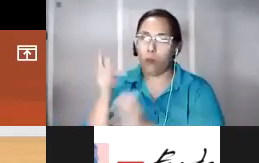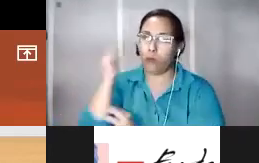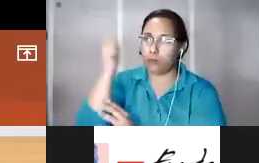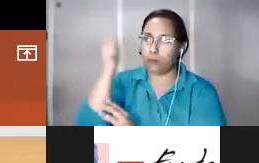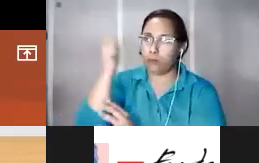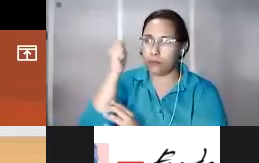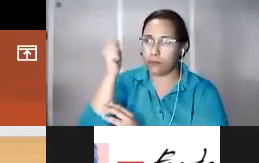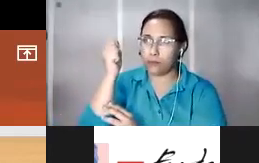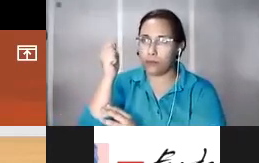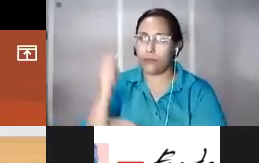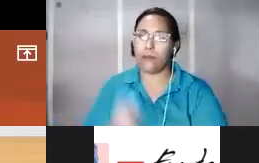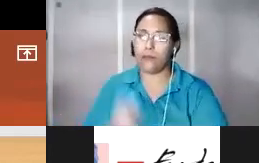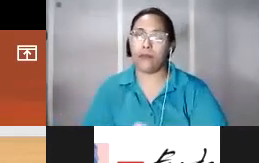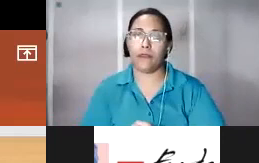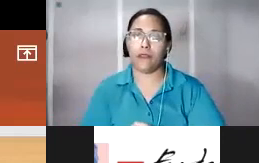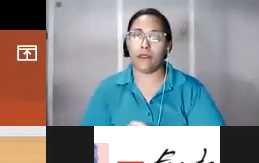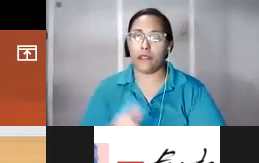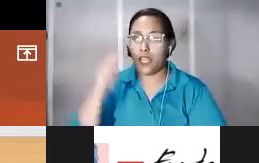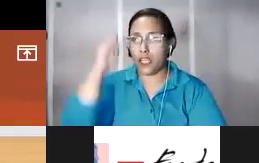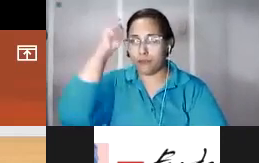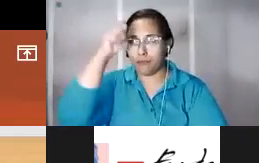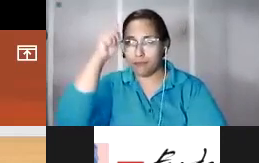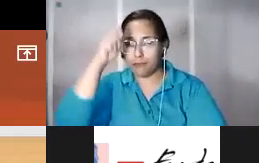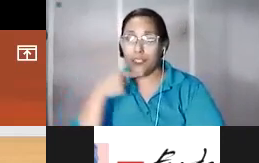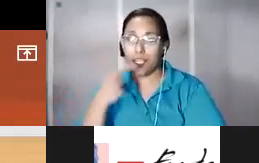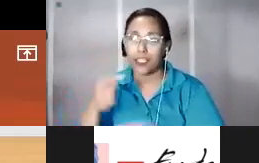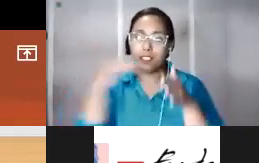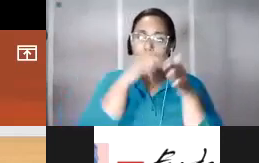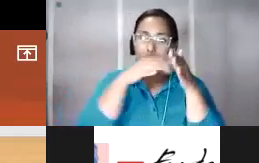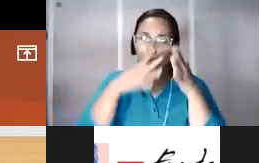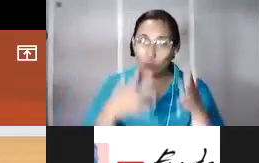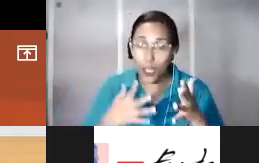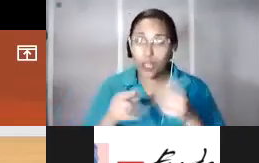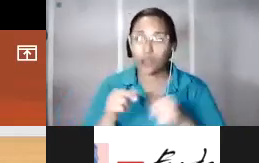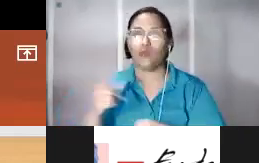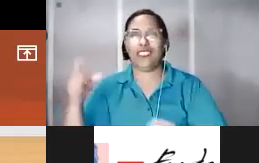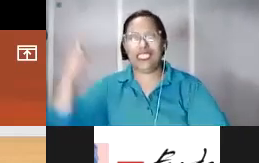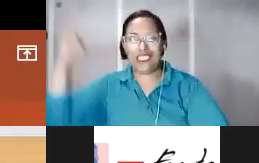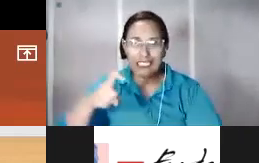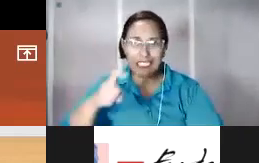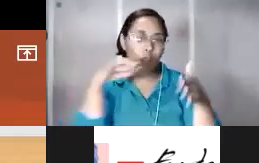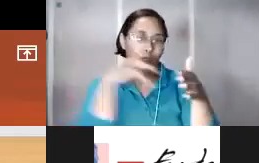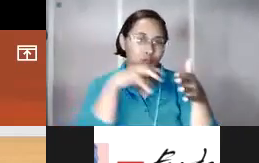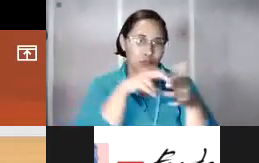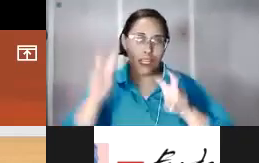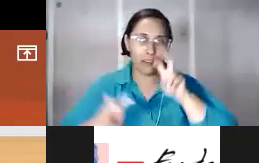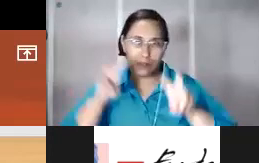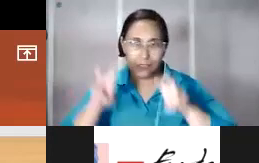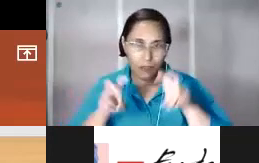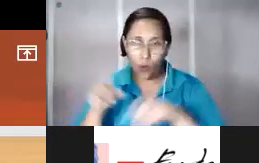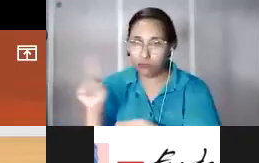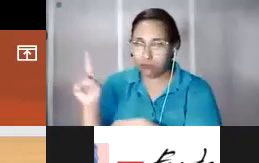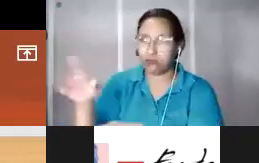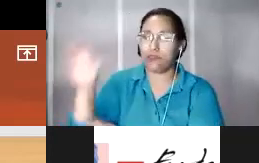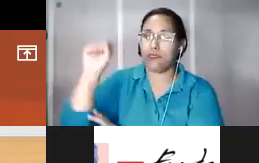y metodología, yo le decía a mis estudiantes, hay que estudiar el Carnaval de San Juan